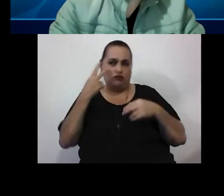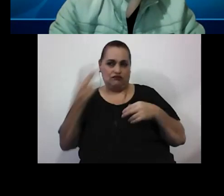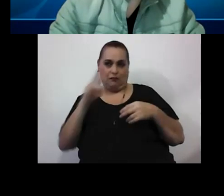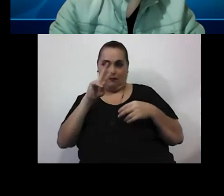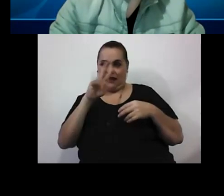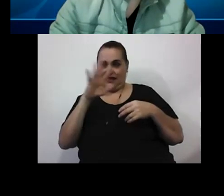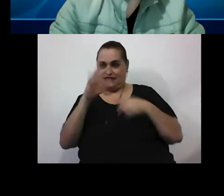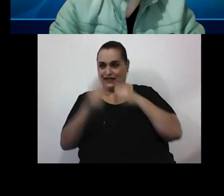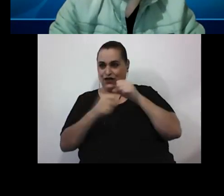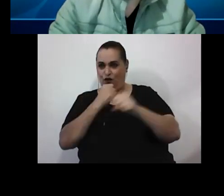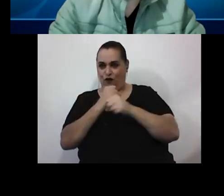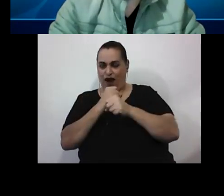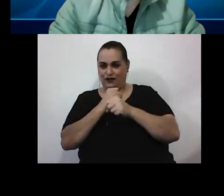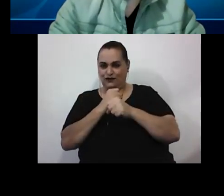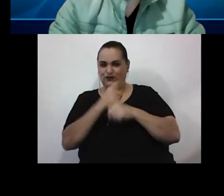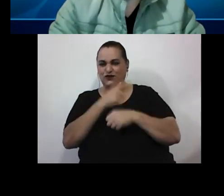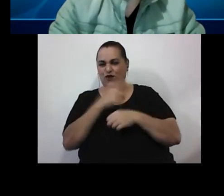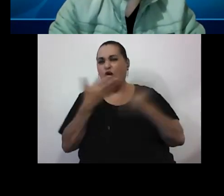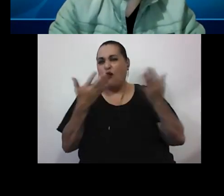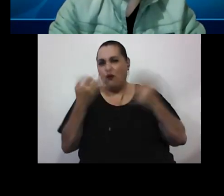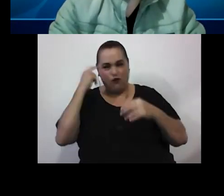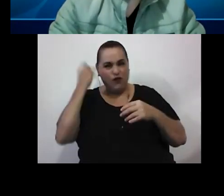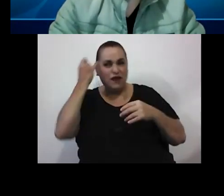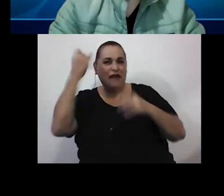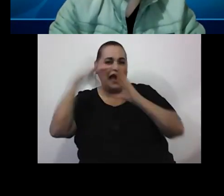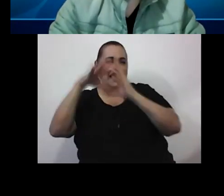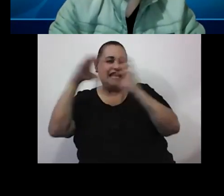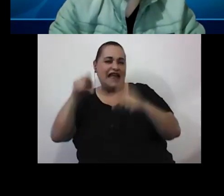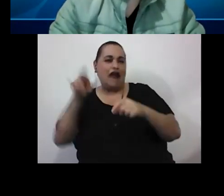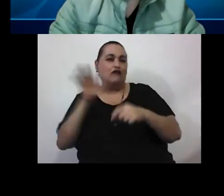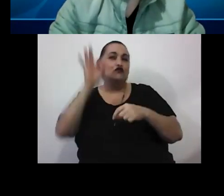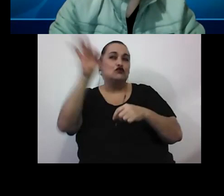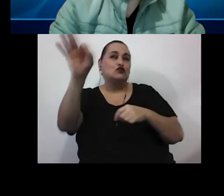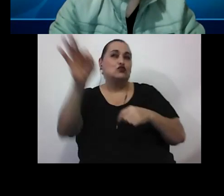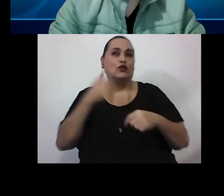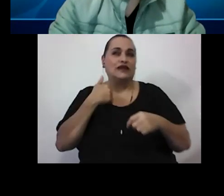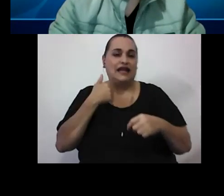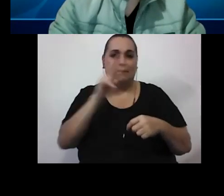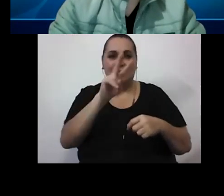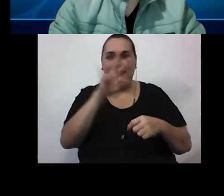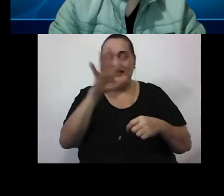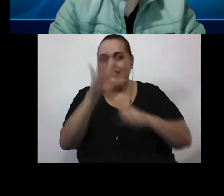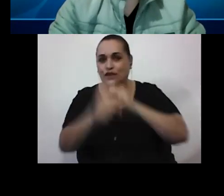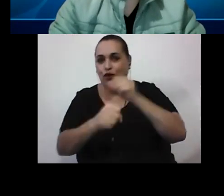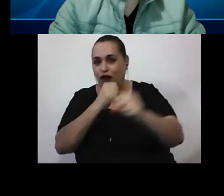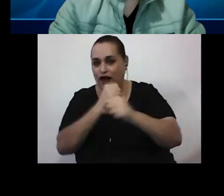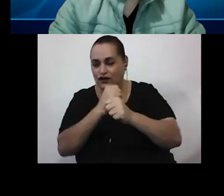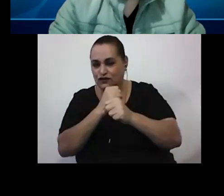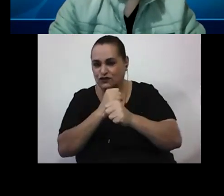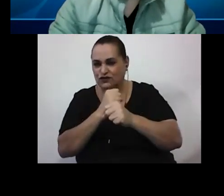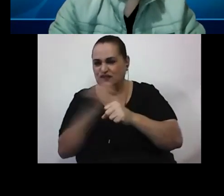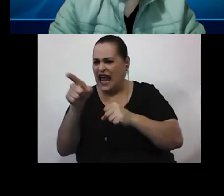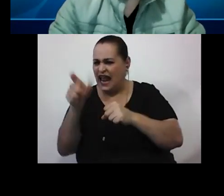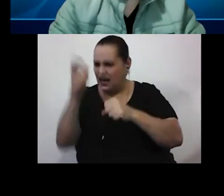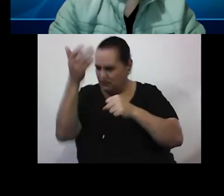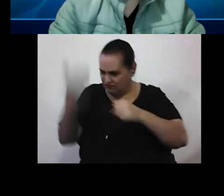a esa edad. ¿Cómo se lo imagina verlo a los 25, cuando tenga esa persona 25 años? ¿Qué clase de